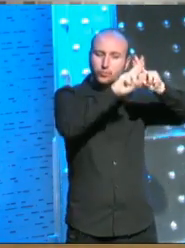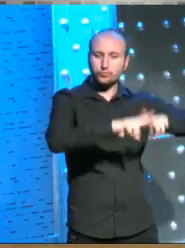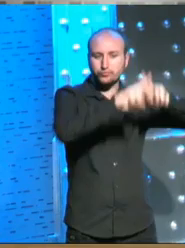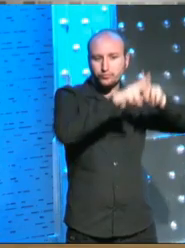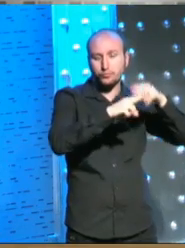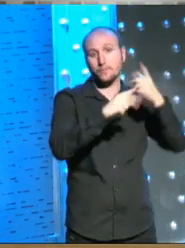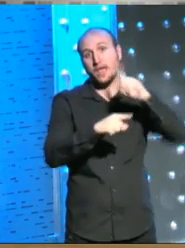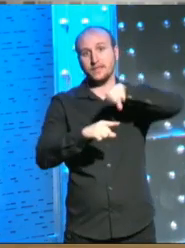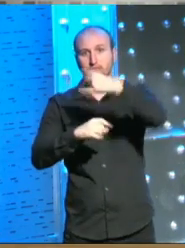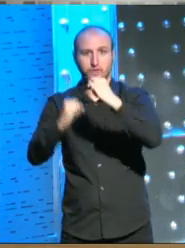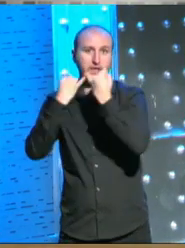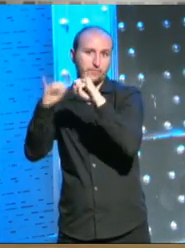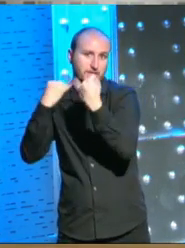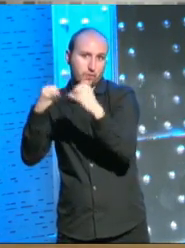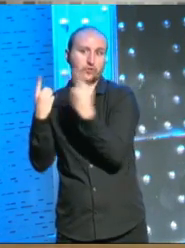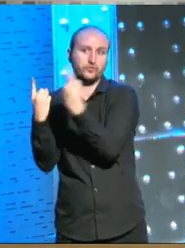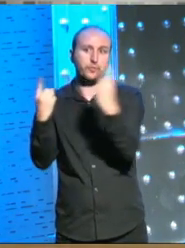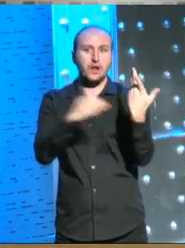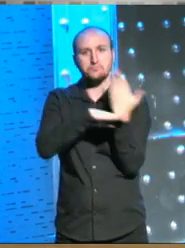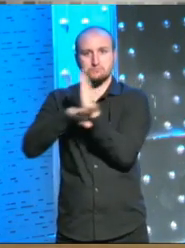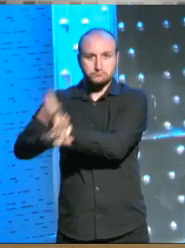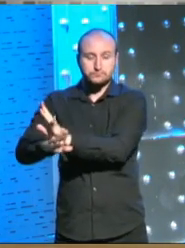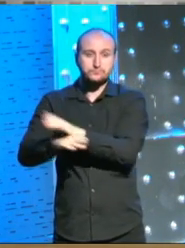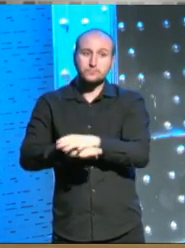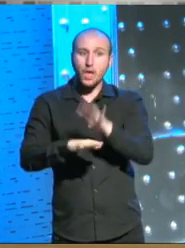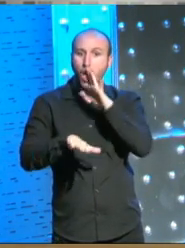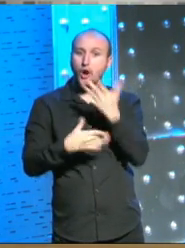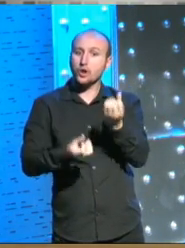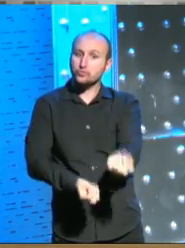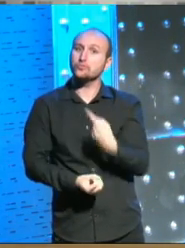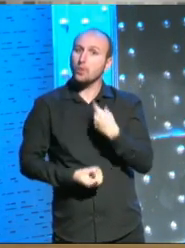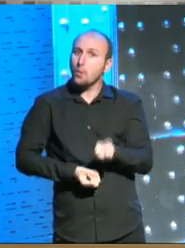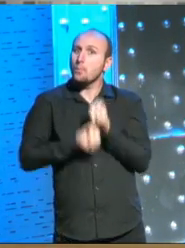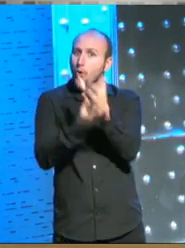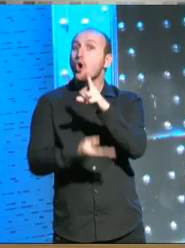de visión individual, ¿no? Y es muy interesante lo que les voy a decir.